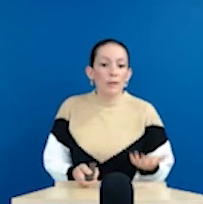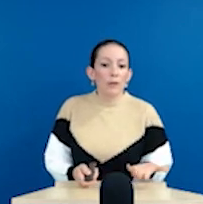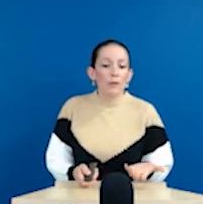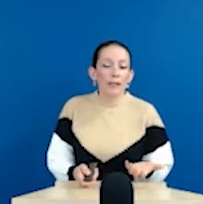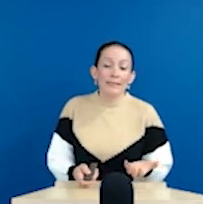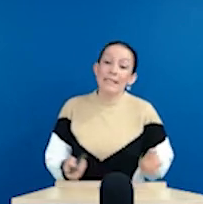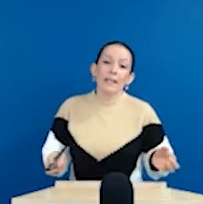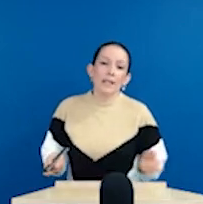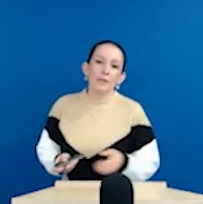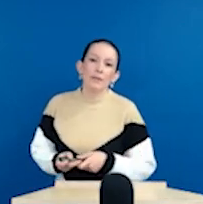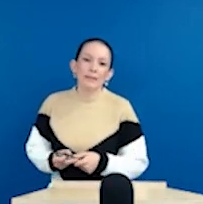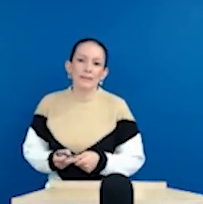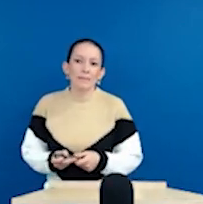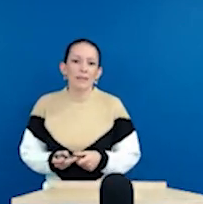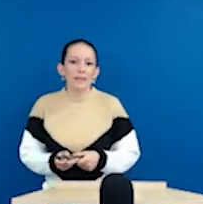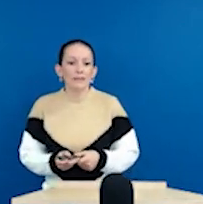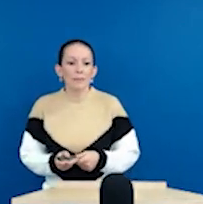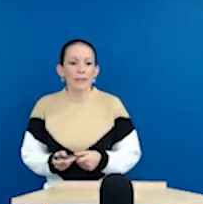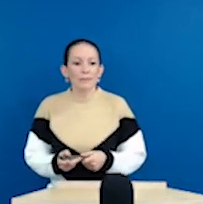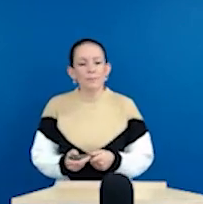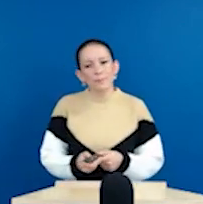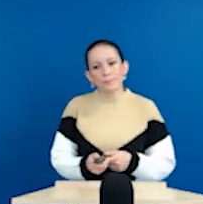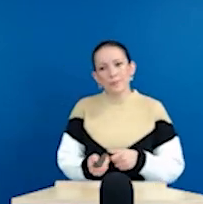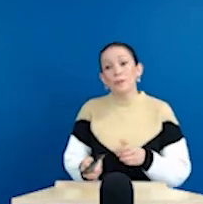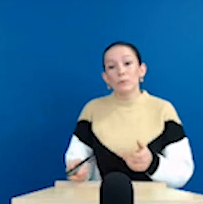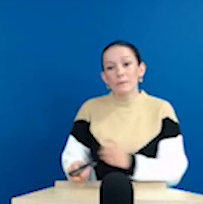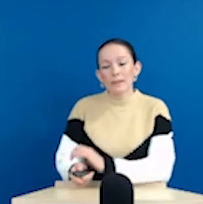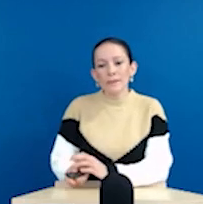medidas farmacológicas y de hecho existen medidas también